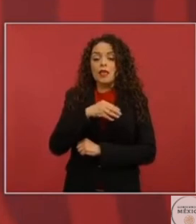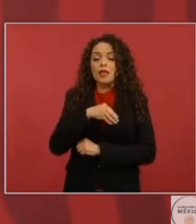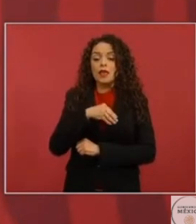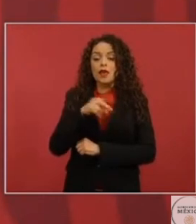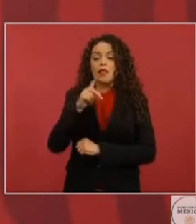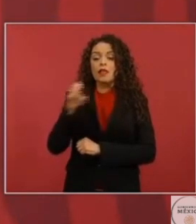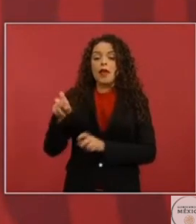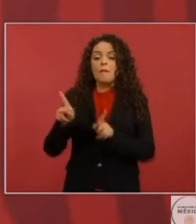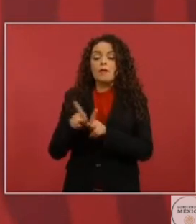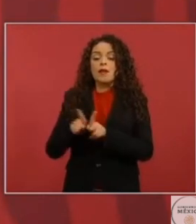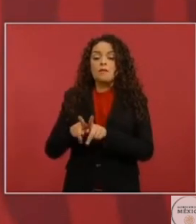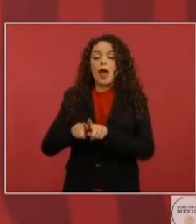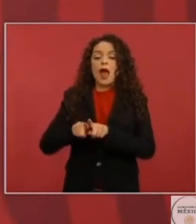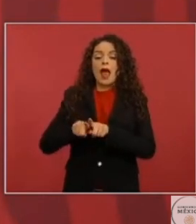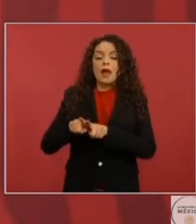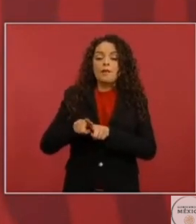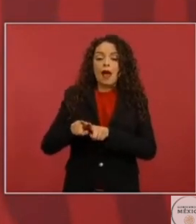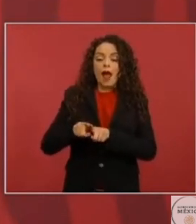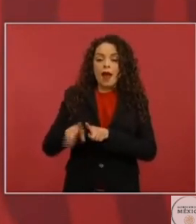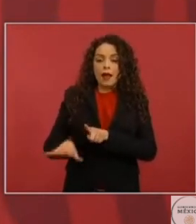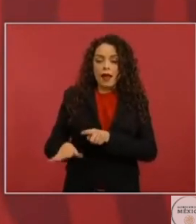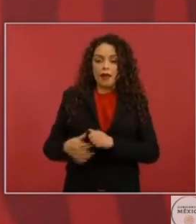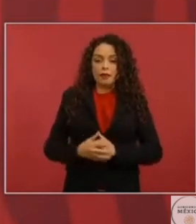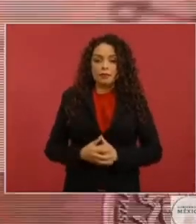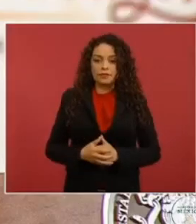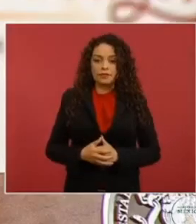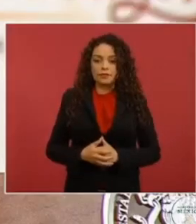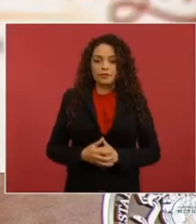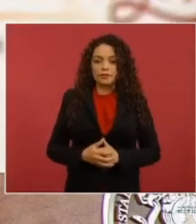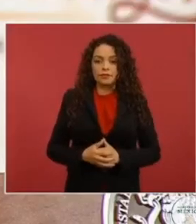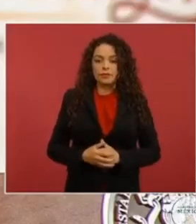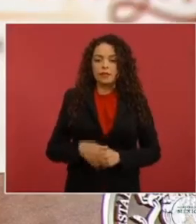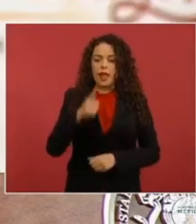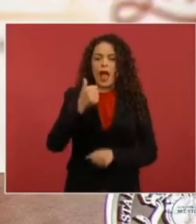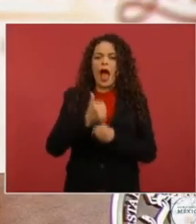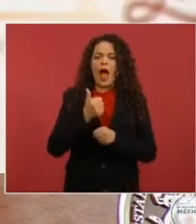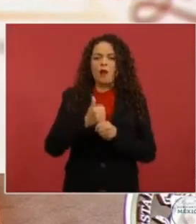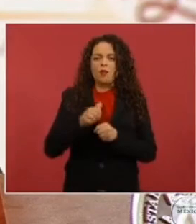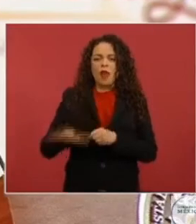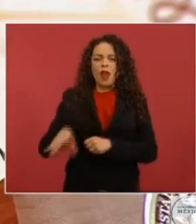hermana, o sea, la abuela de esta